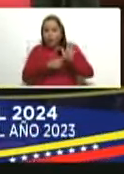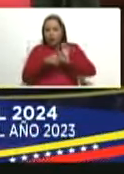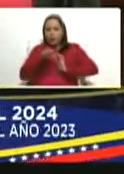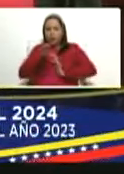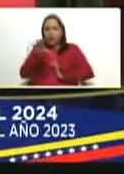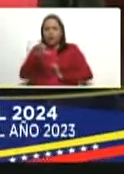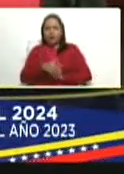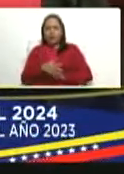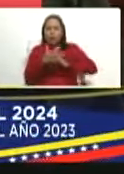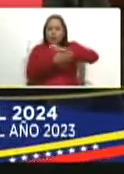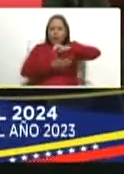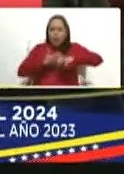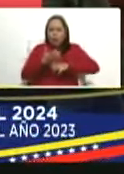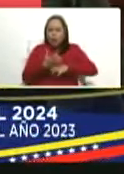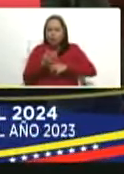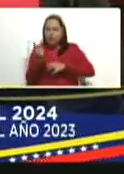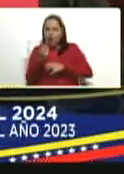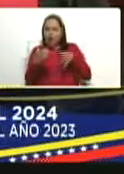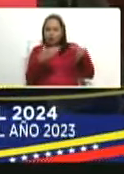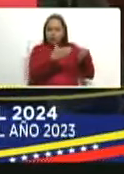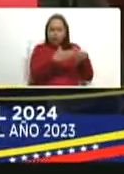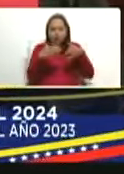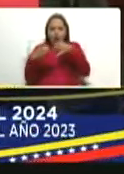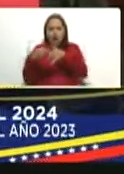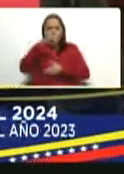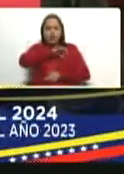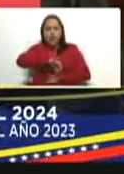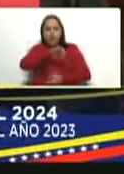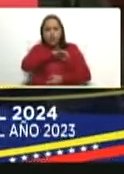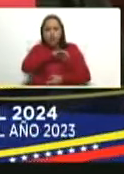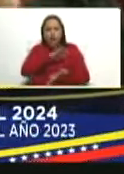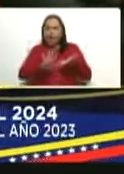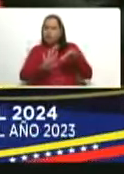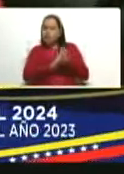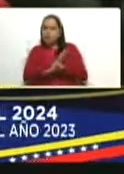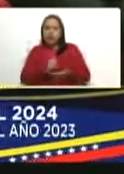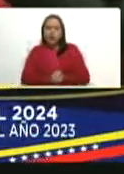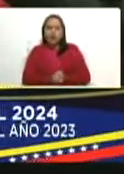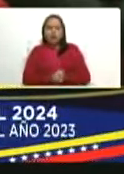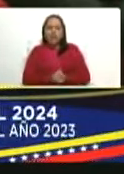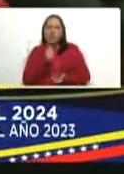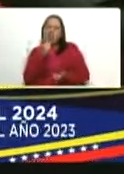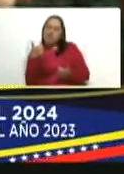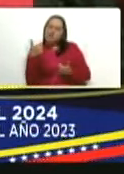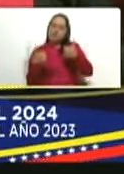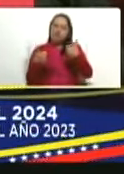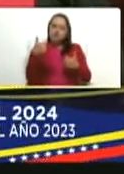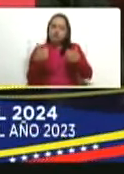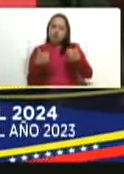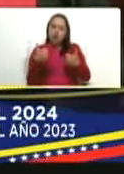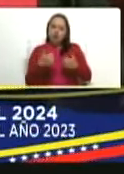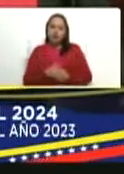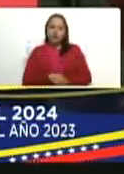un conflicto entre dos bloques sociales en torno a la cuestión de la hegemonía. Me refiero a dos bloques